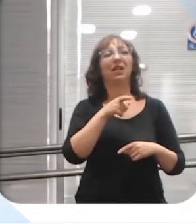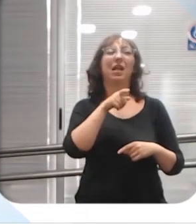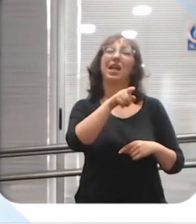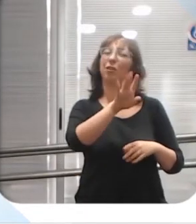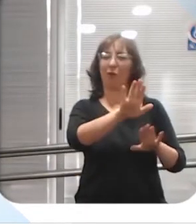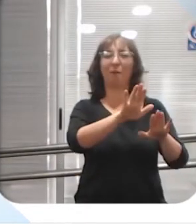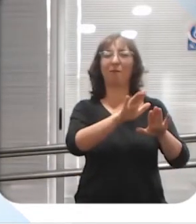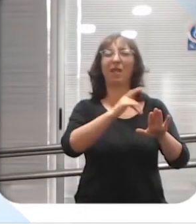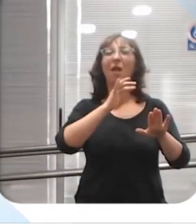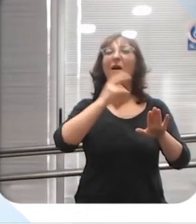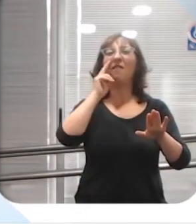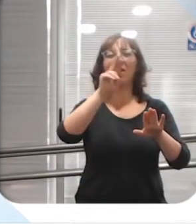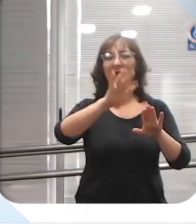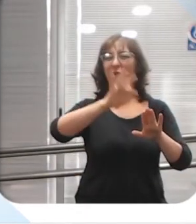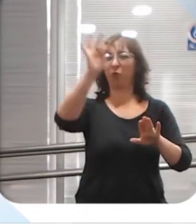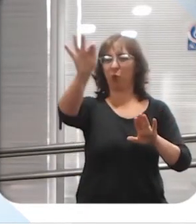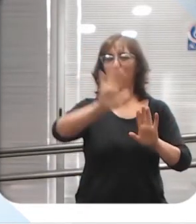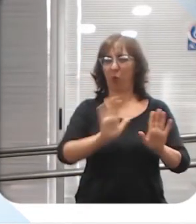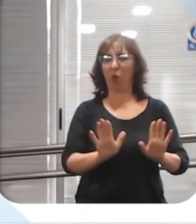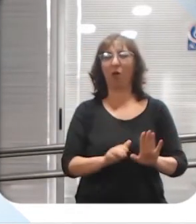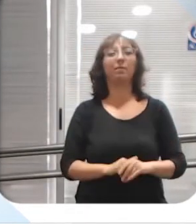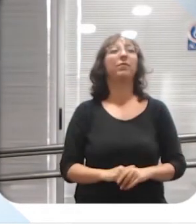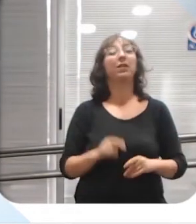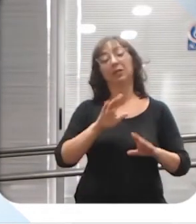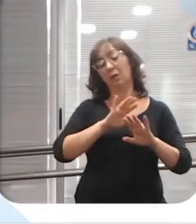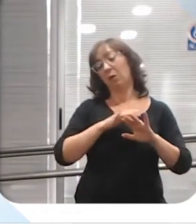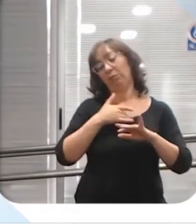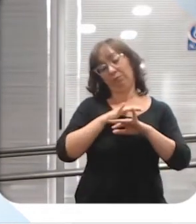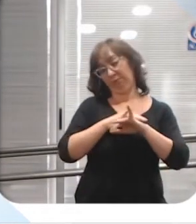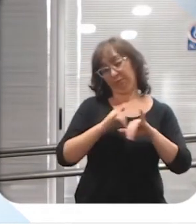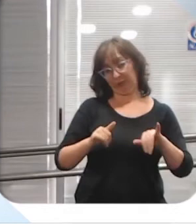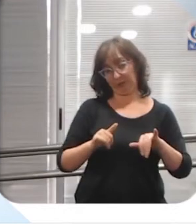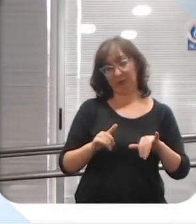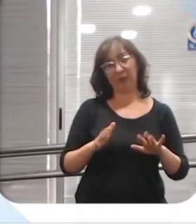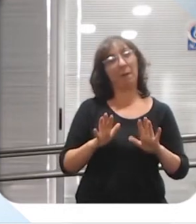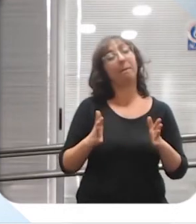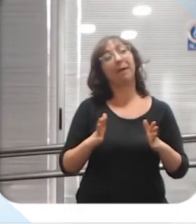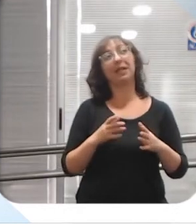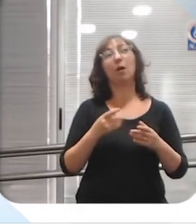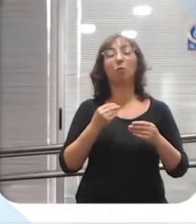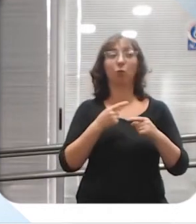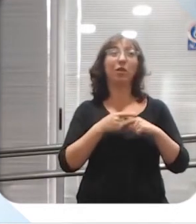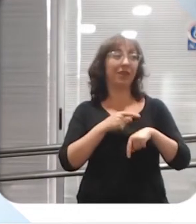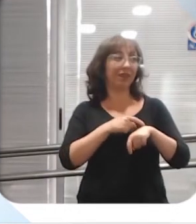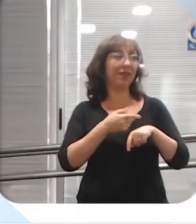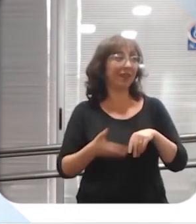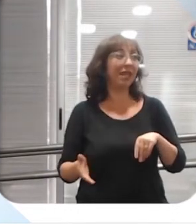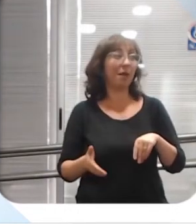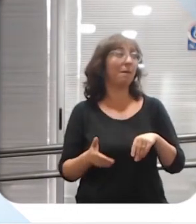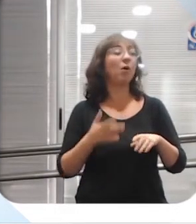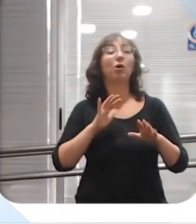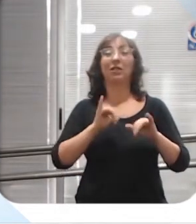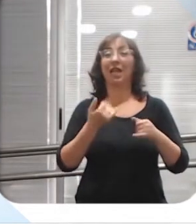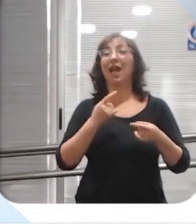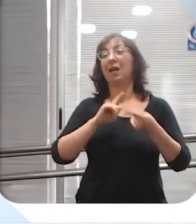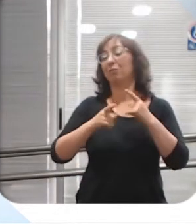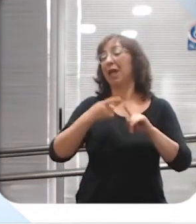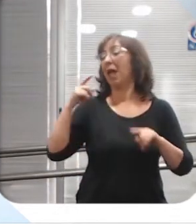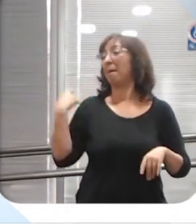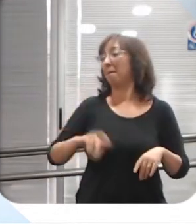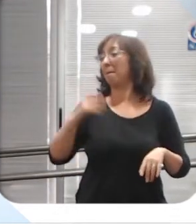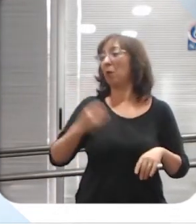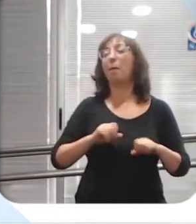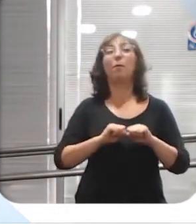vemos más adelante. Yo voy redondeando por acá. Me parece que nos queda un tiempo, porque así lo habíamos calculado, para que